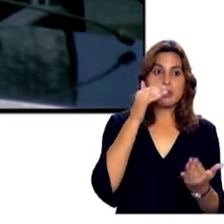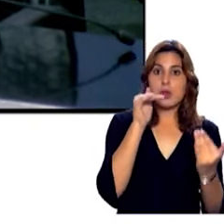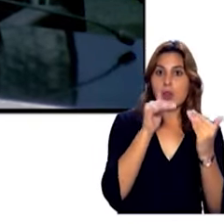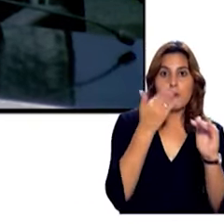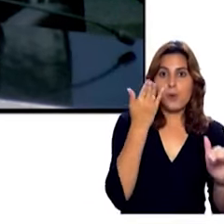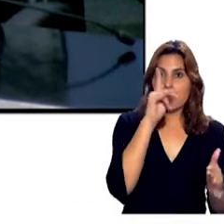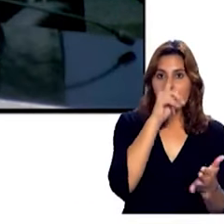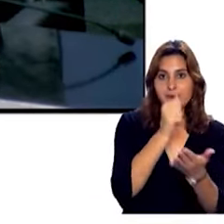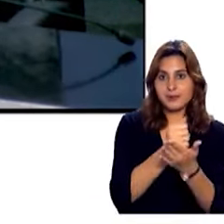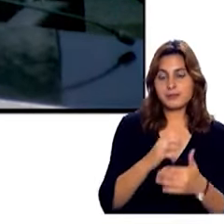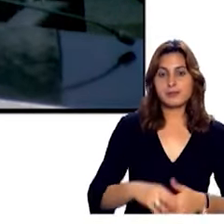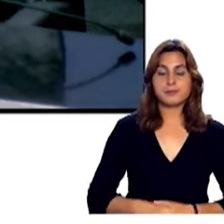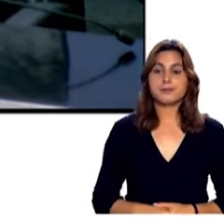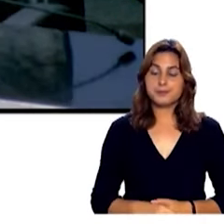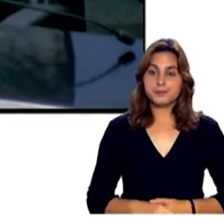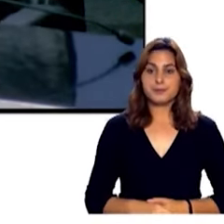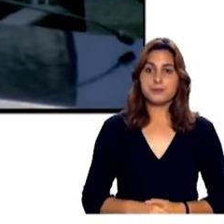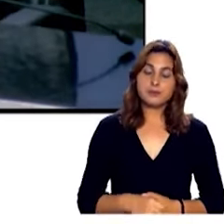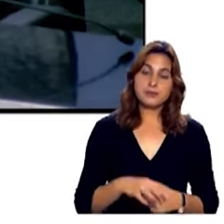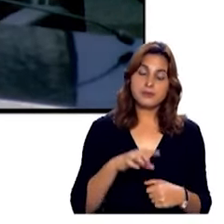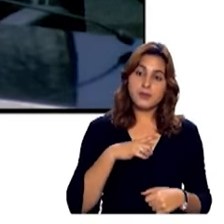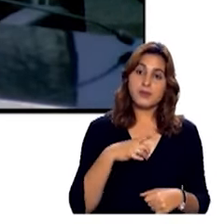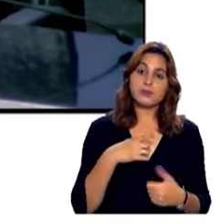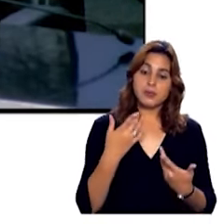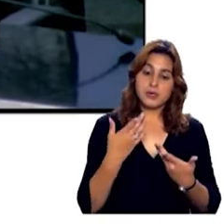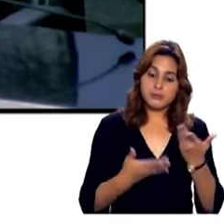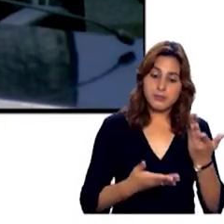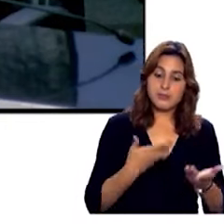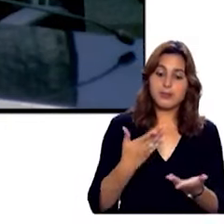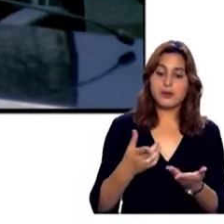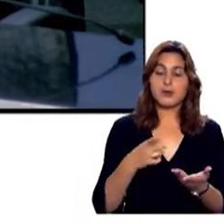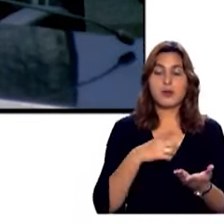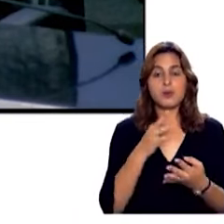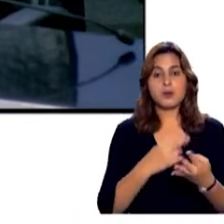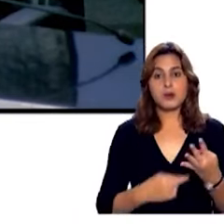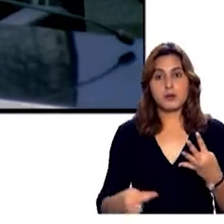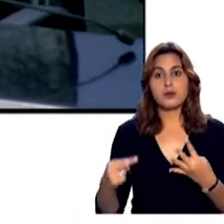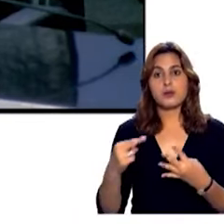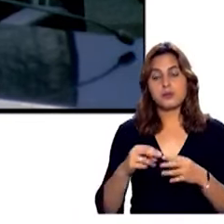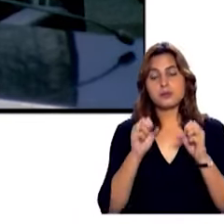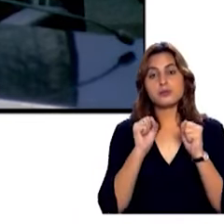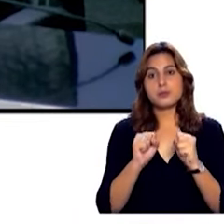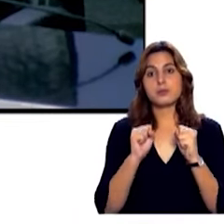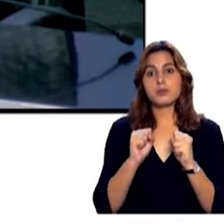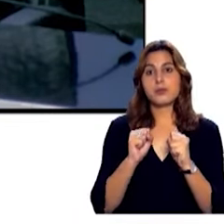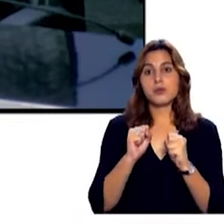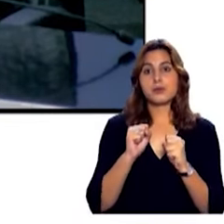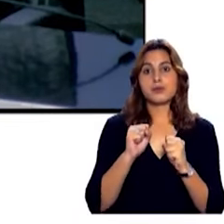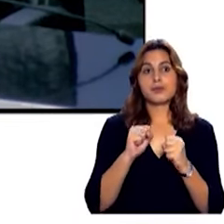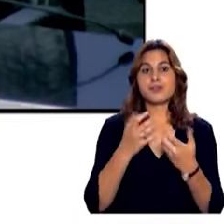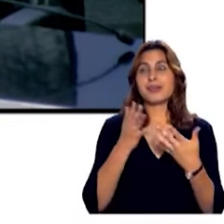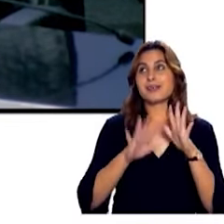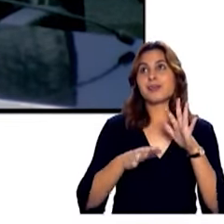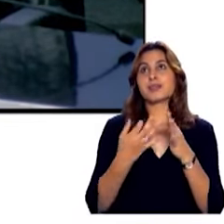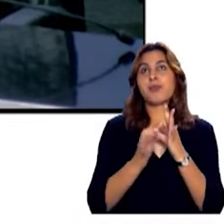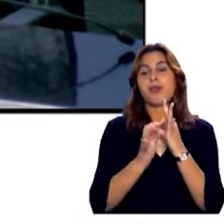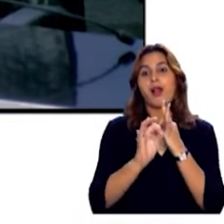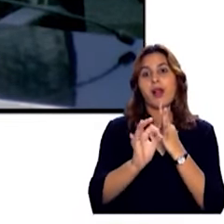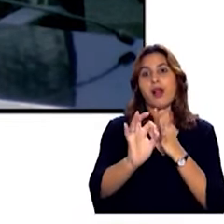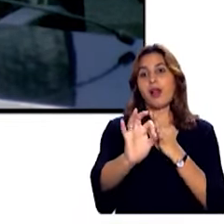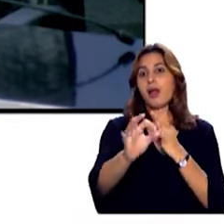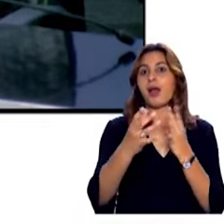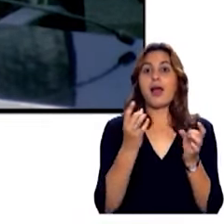que los recursos puedan ser interminables en su lectura con una una copio de jurisprudencia y